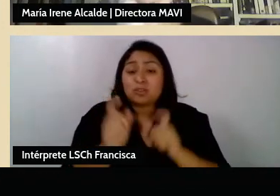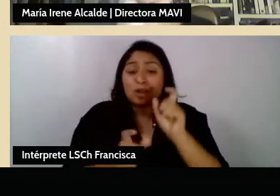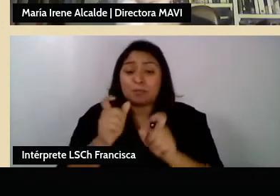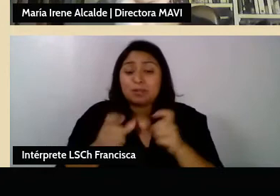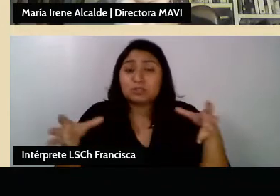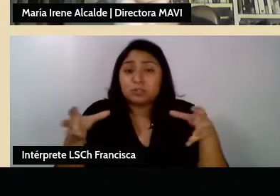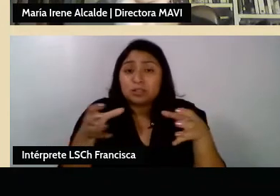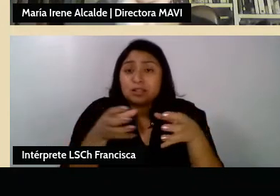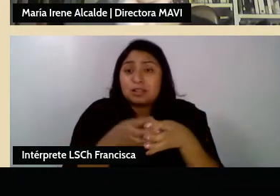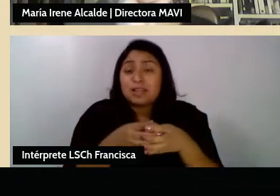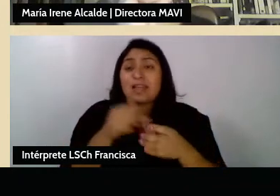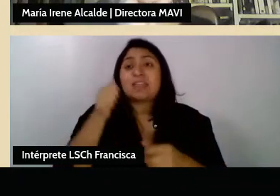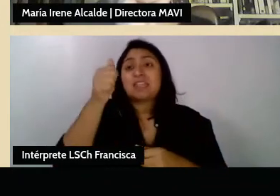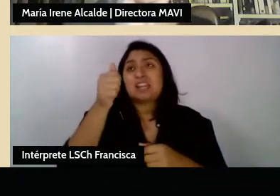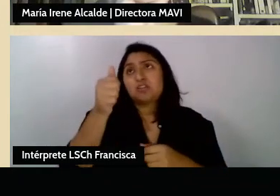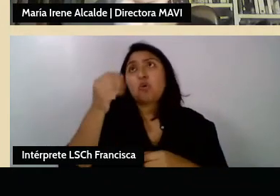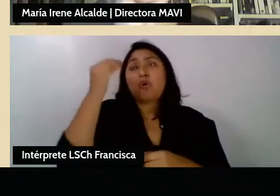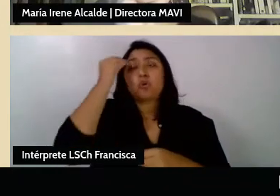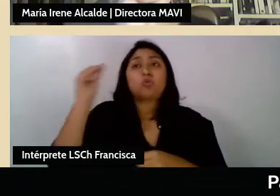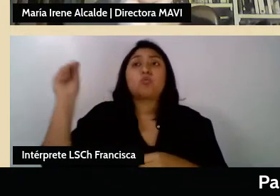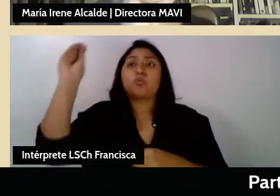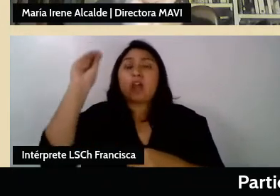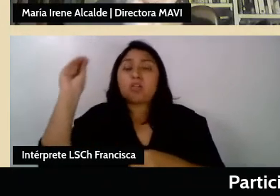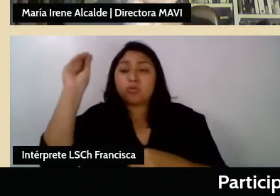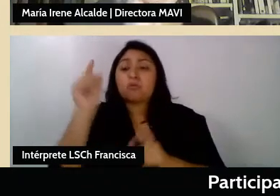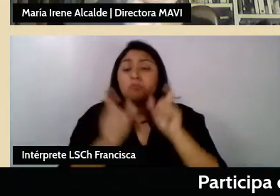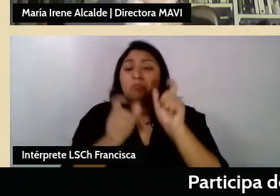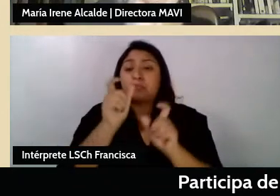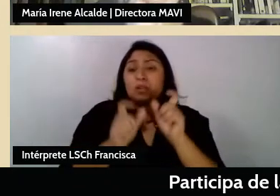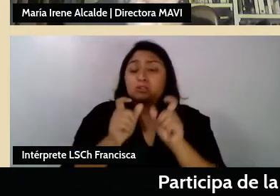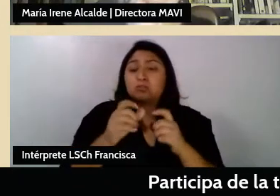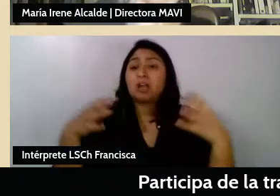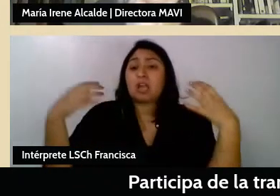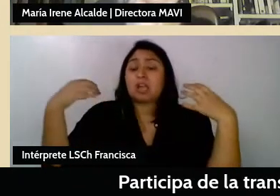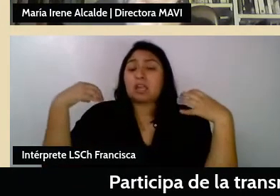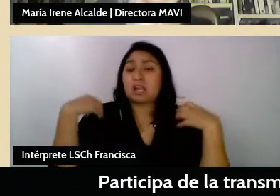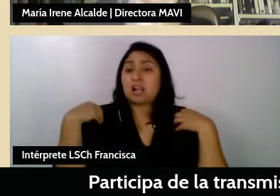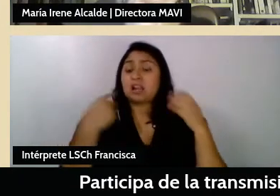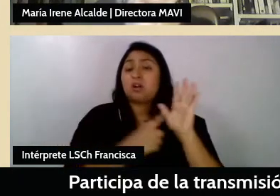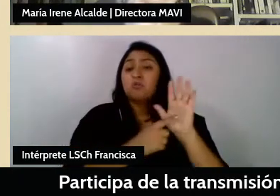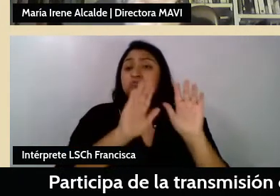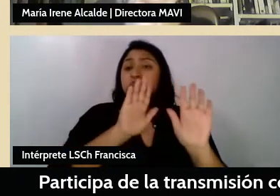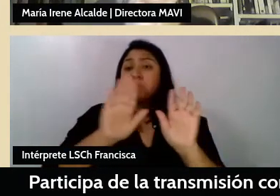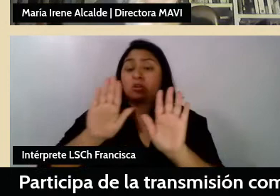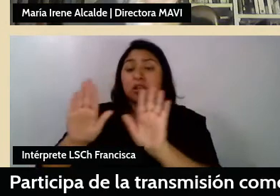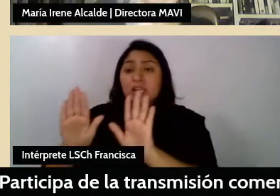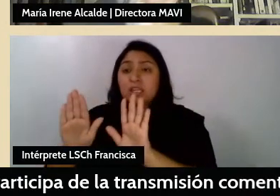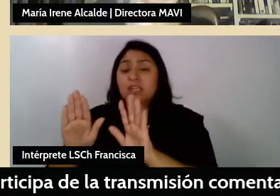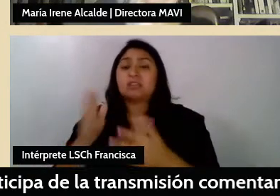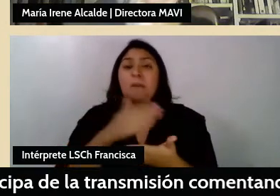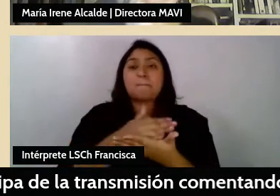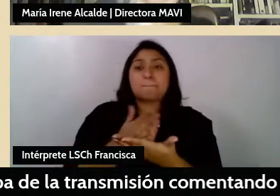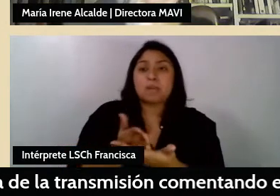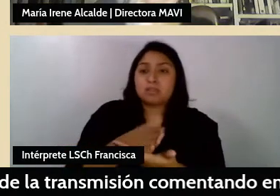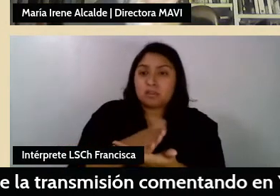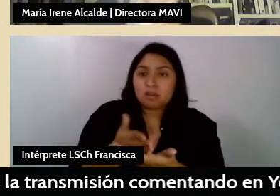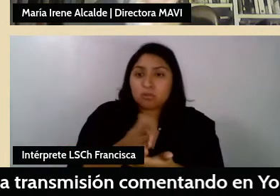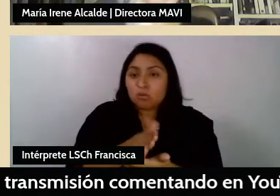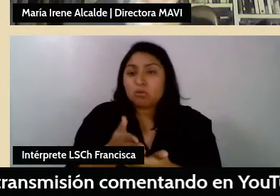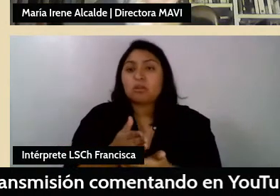sean directores, curadores, montajistas, auxiliares, educadores, mediadores, como eso fue bastante